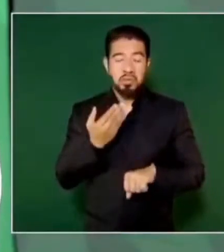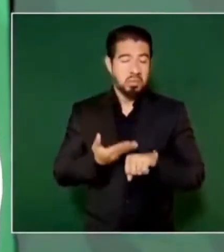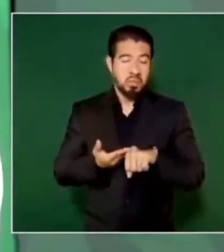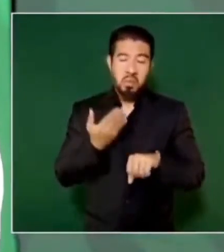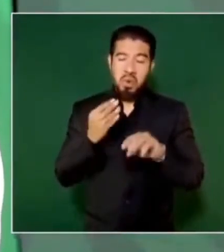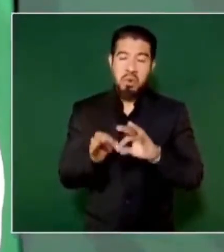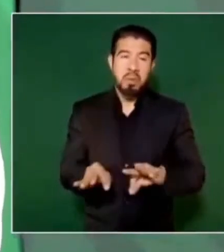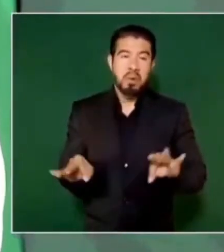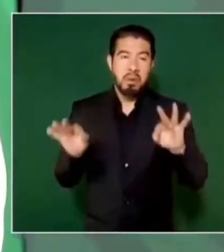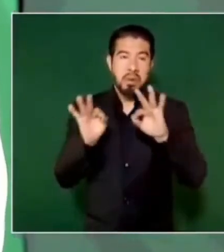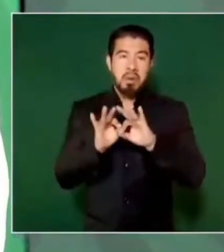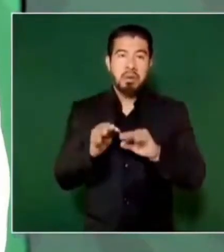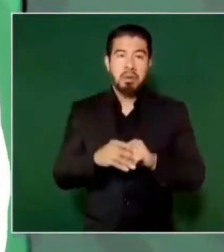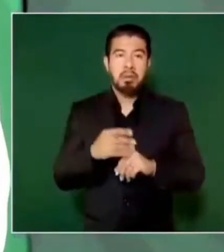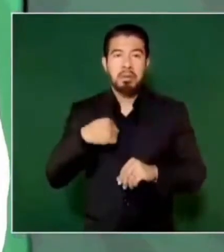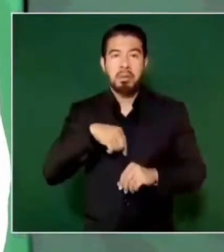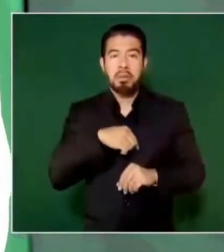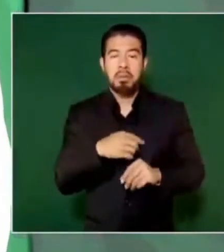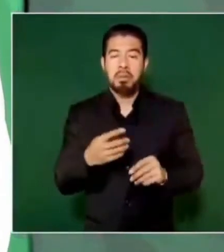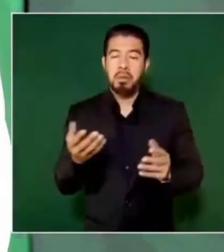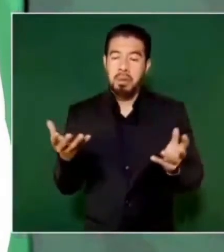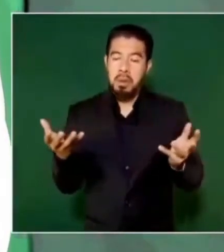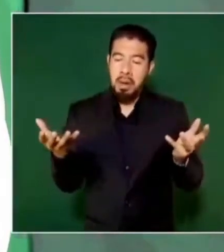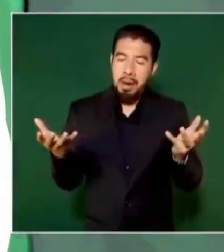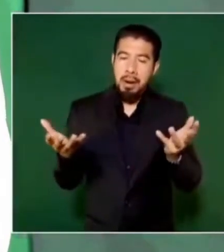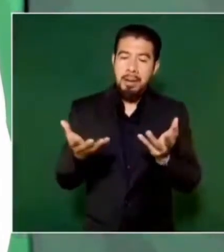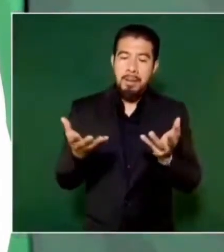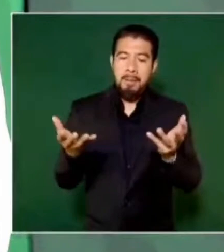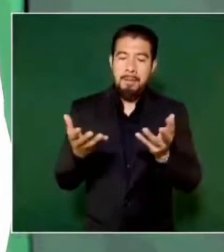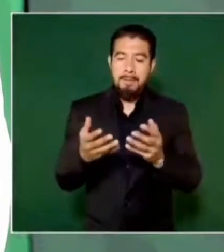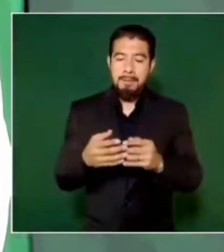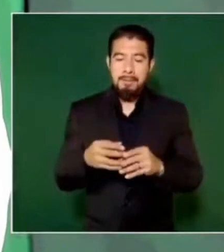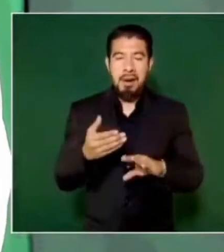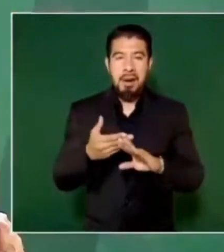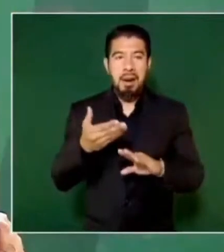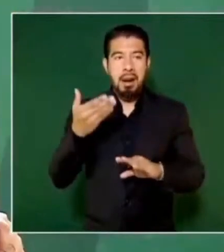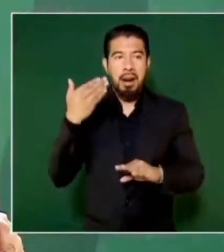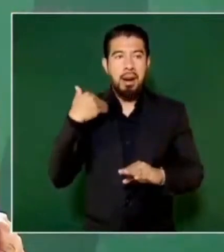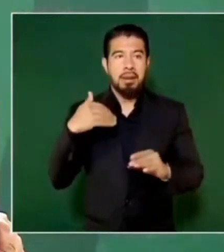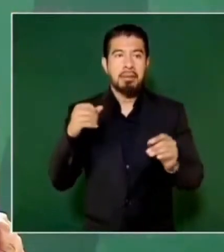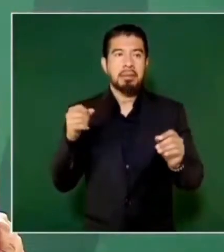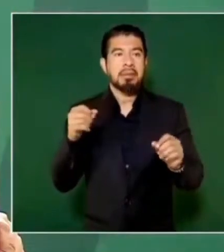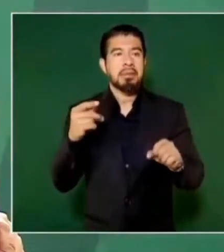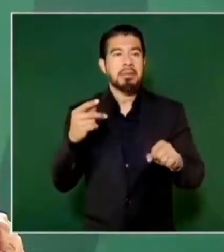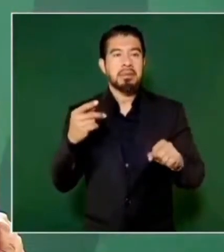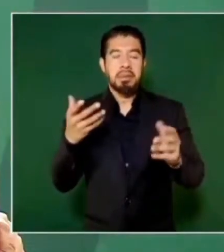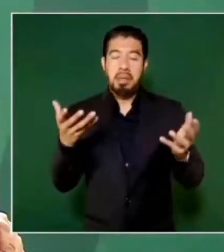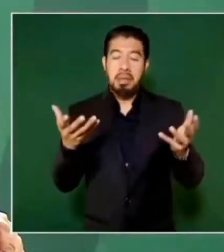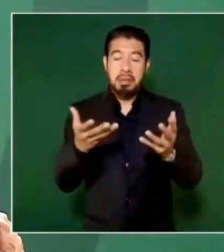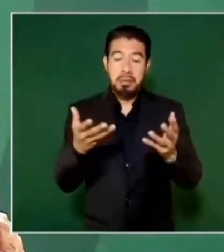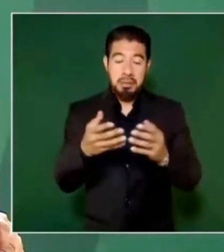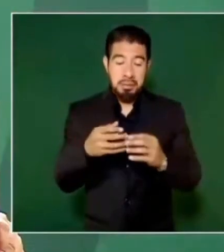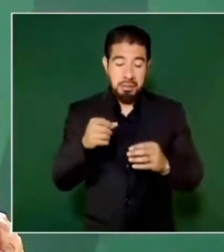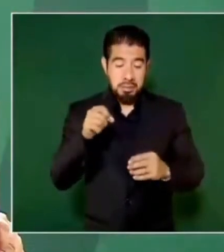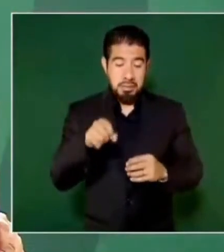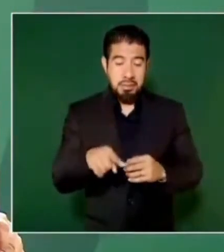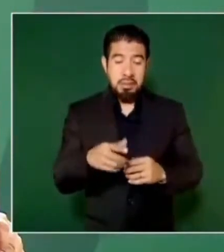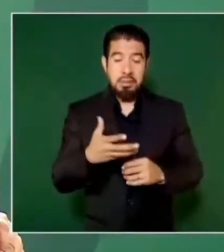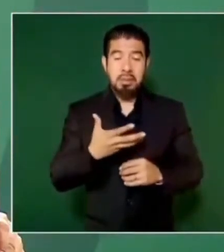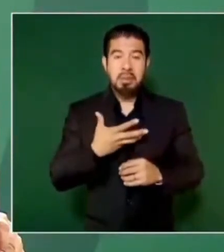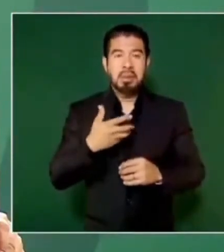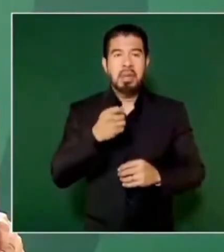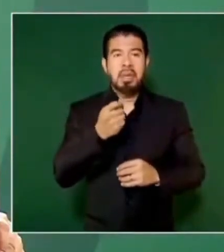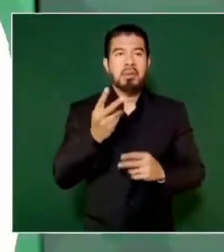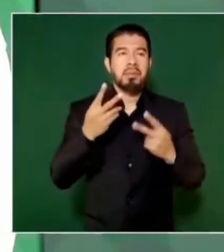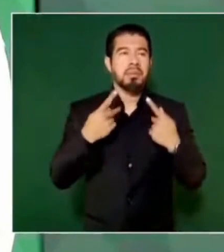que pasemos de como era antes, de ciudadanos